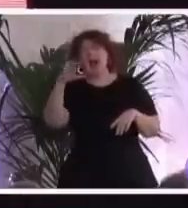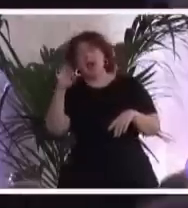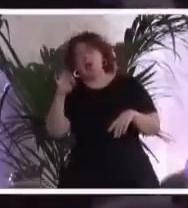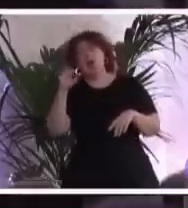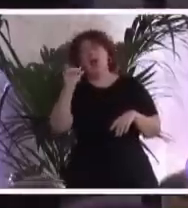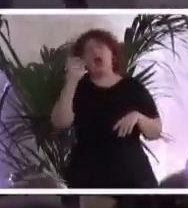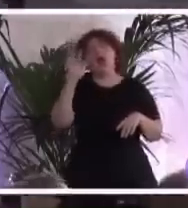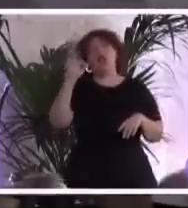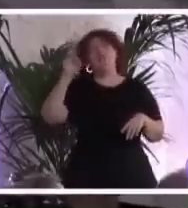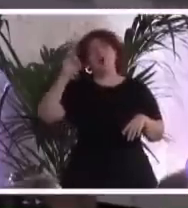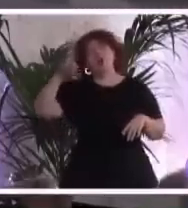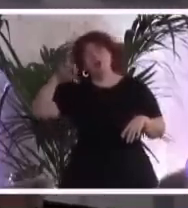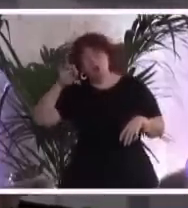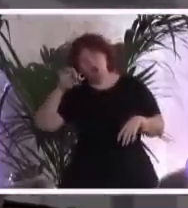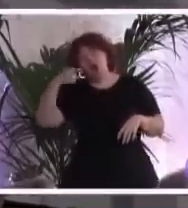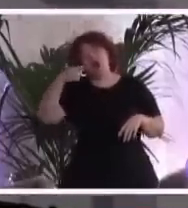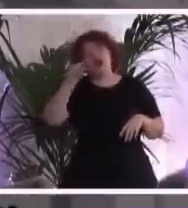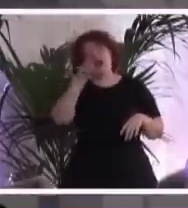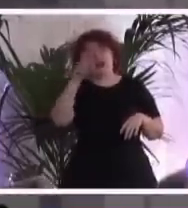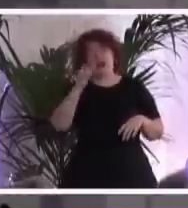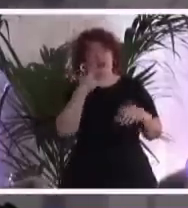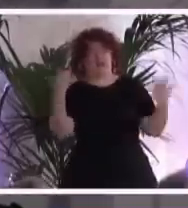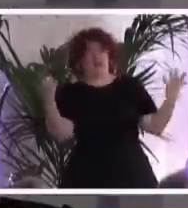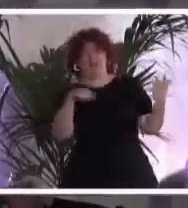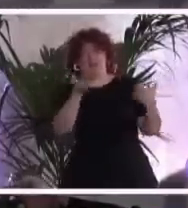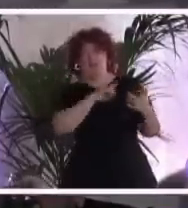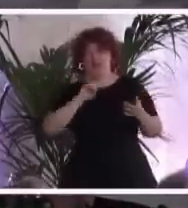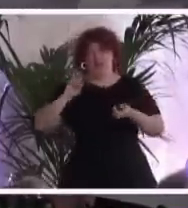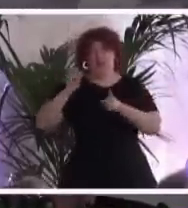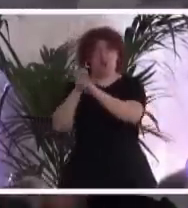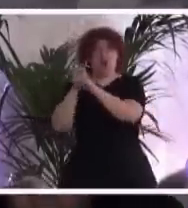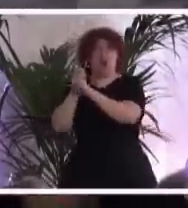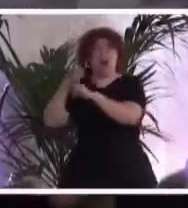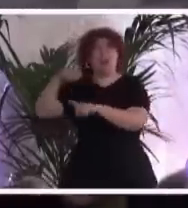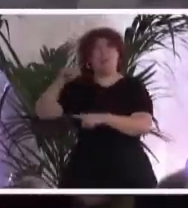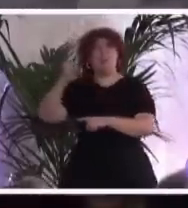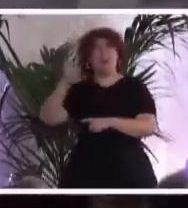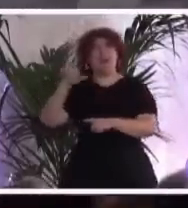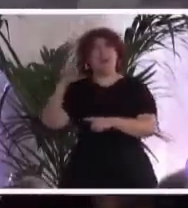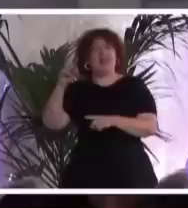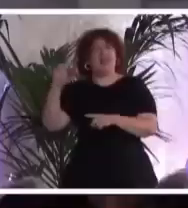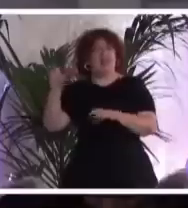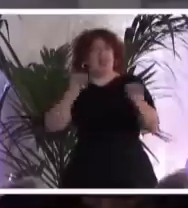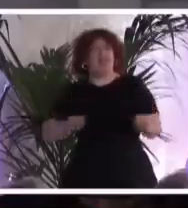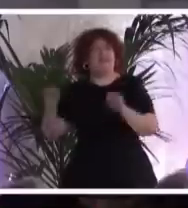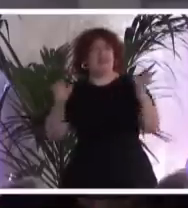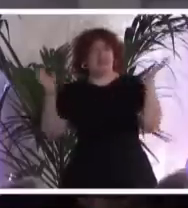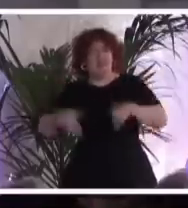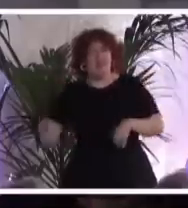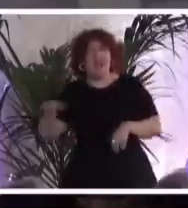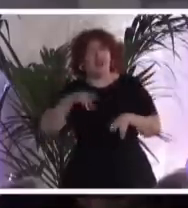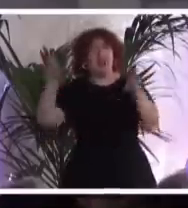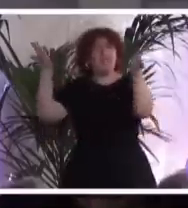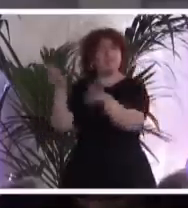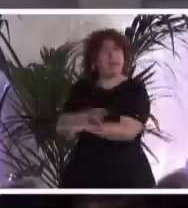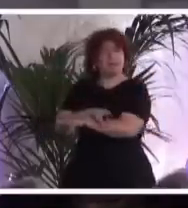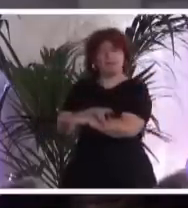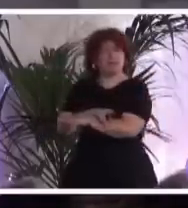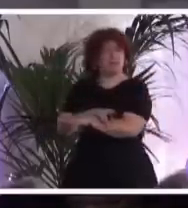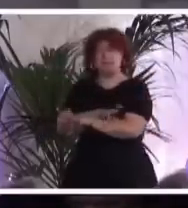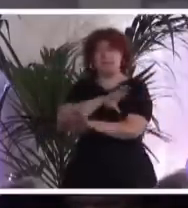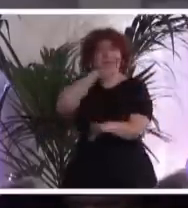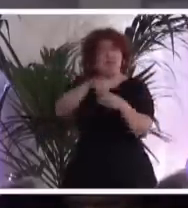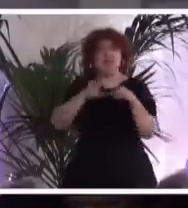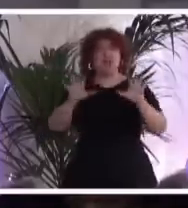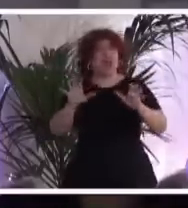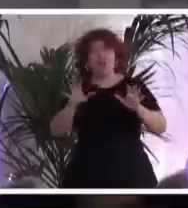pasaron por la ser se quejaron estáis poniendo a parir a Matilde y no la dejáis defenderse fui vetada de ese medio de